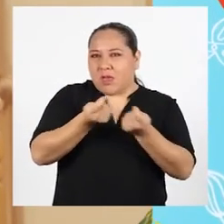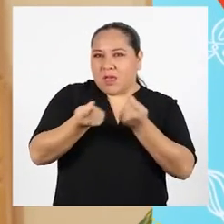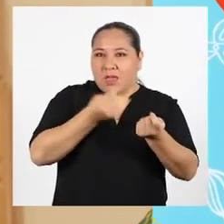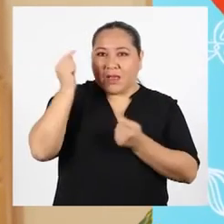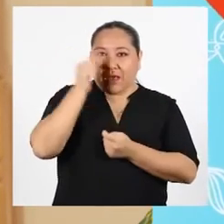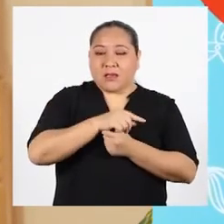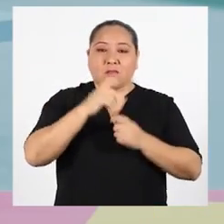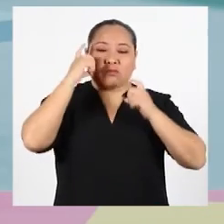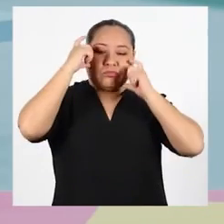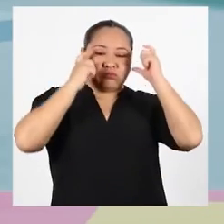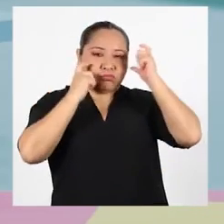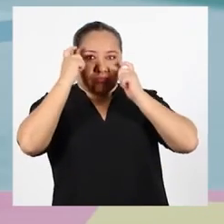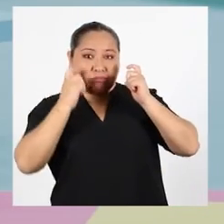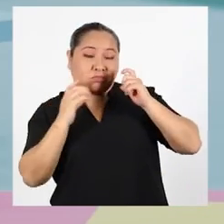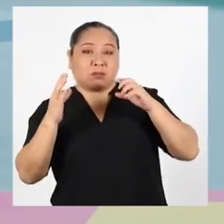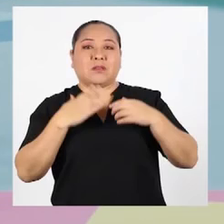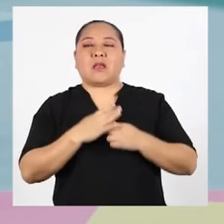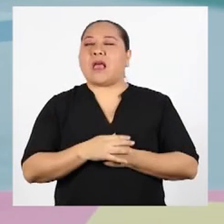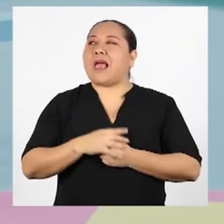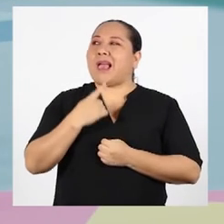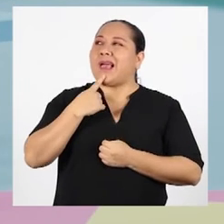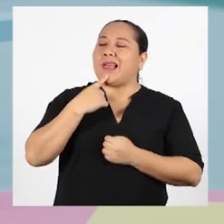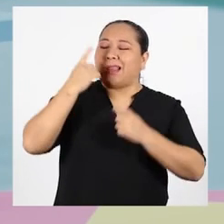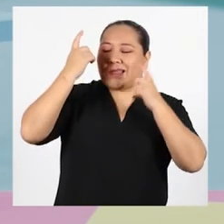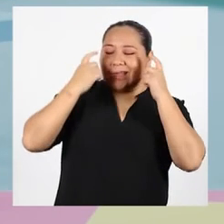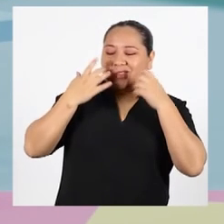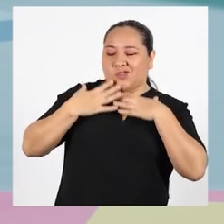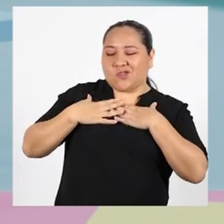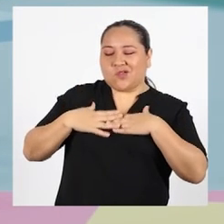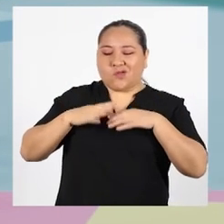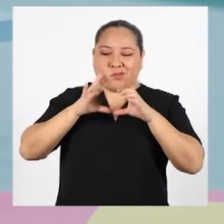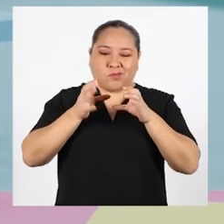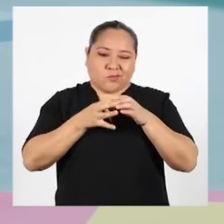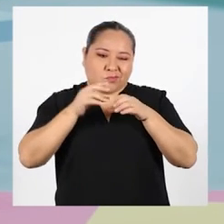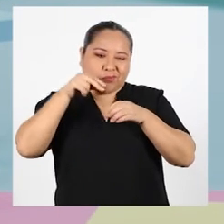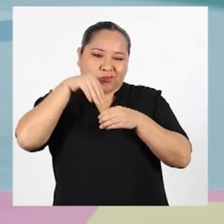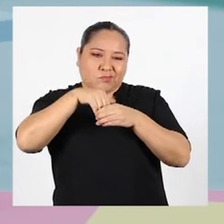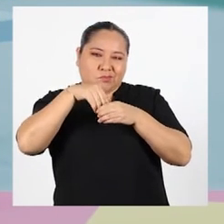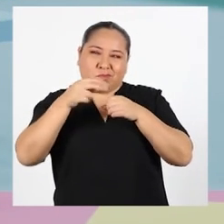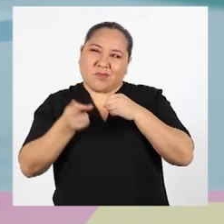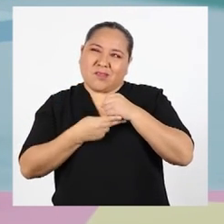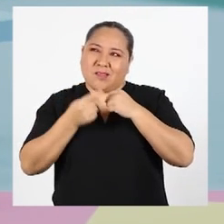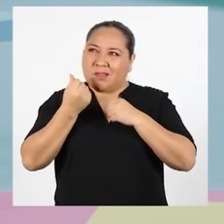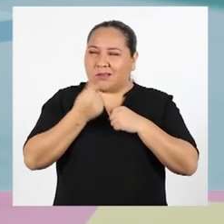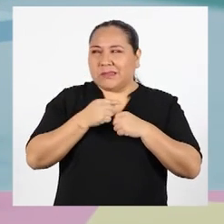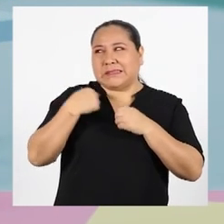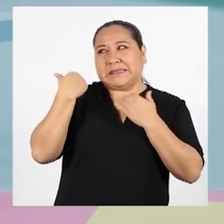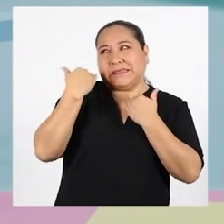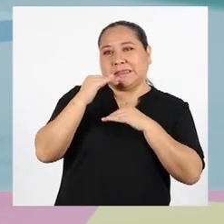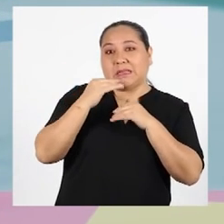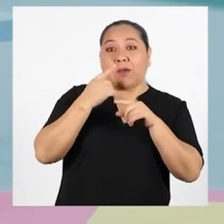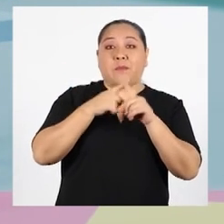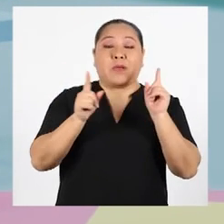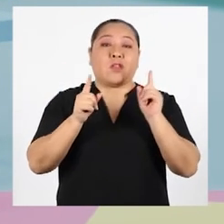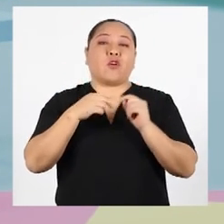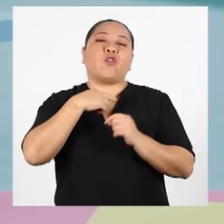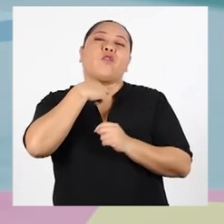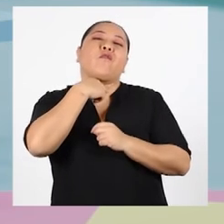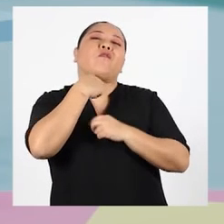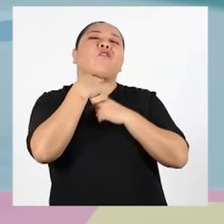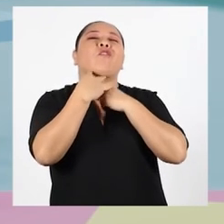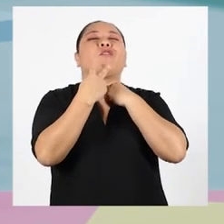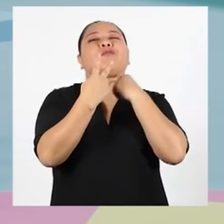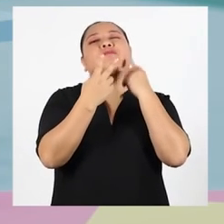recursos no verbales. Bueno, la gestualidad de mi físico de alcancía es un poco limitada, pero con